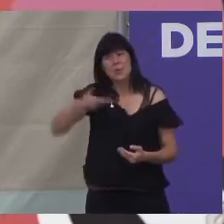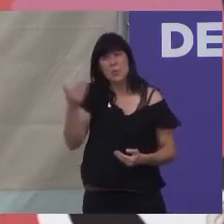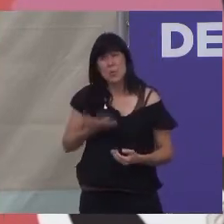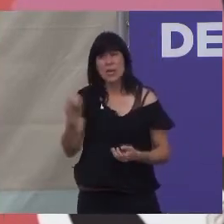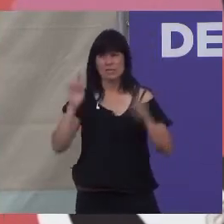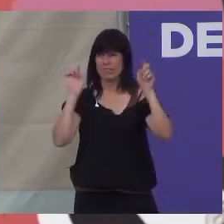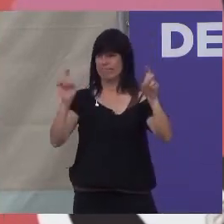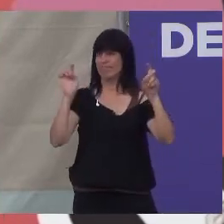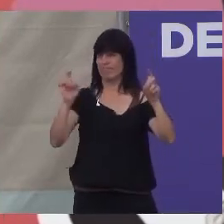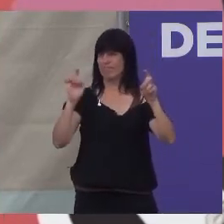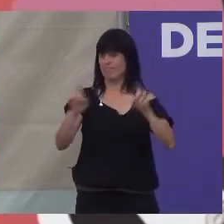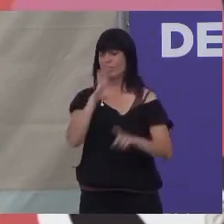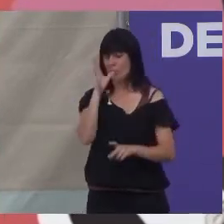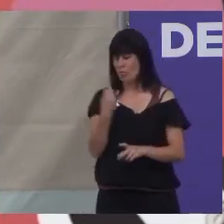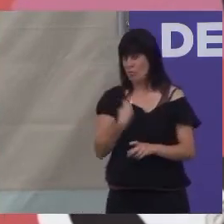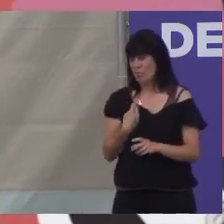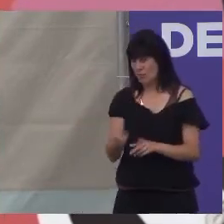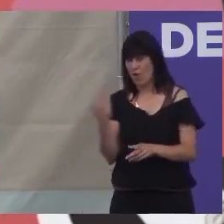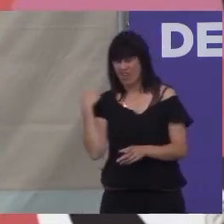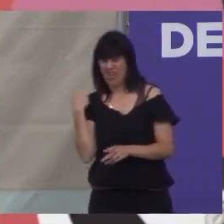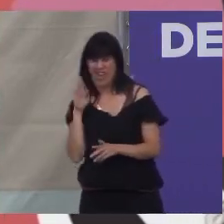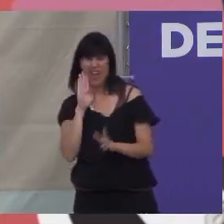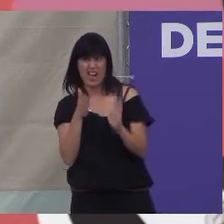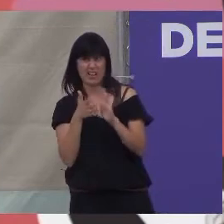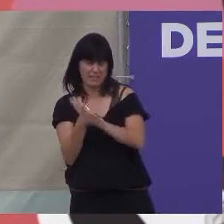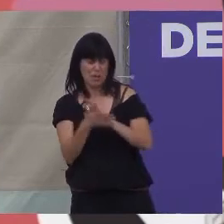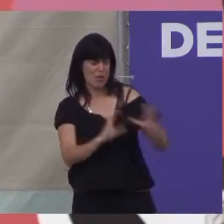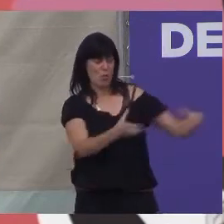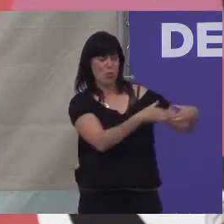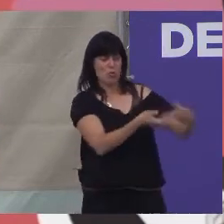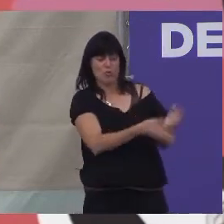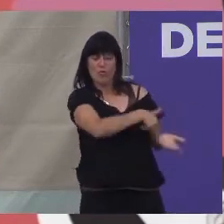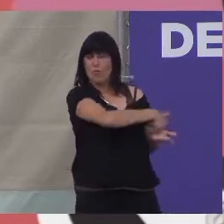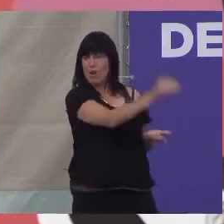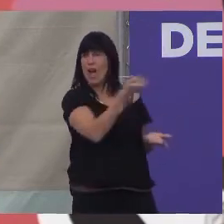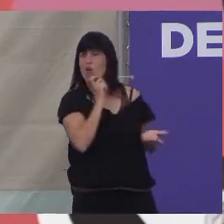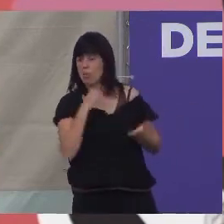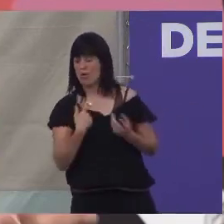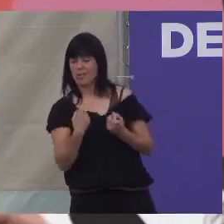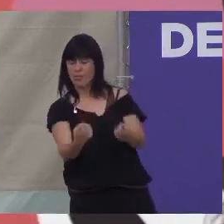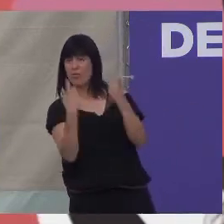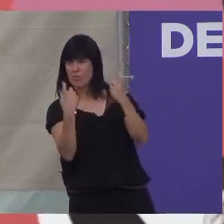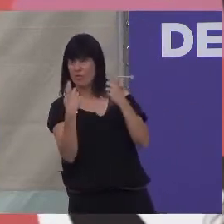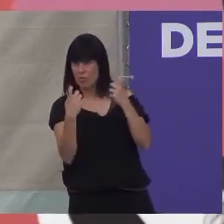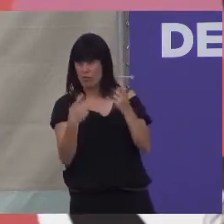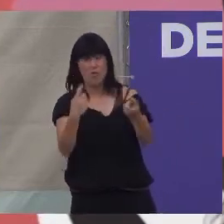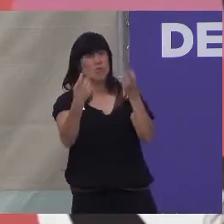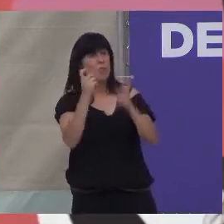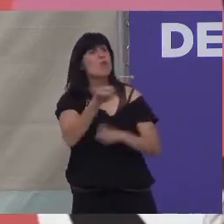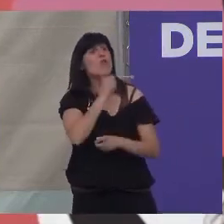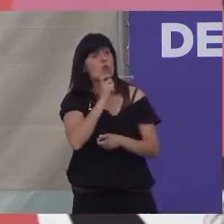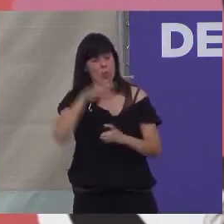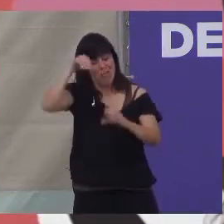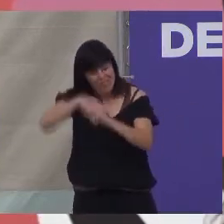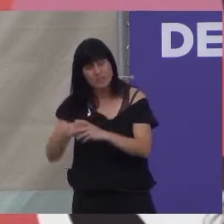per a desplaçar del poder a les forces reaccionàries que parlaven abans, necessitem una formació que només que pot vindre, entre altres coses, des dels